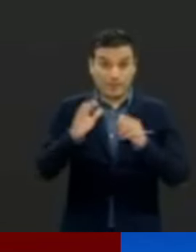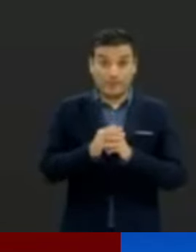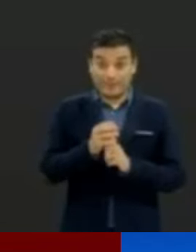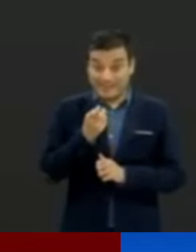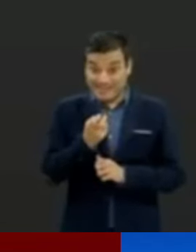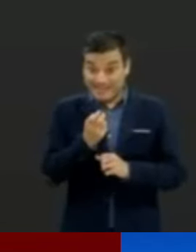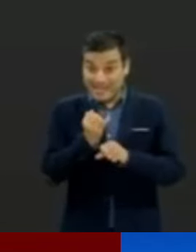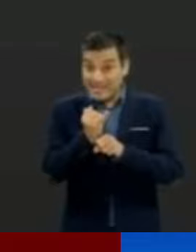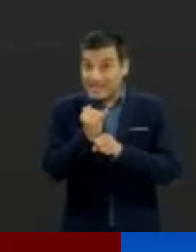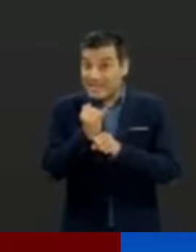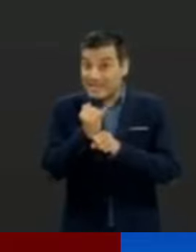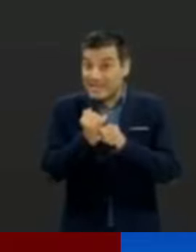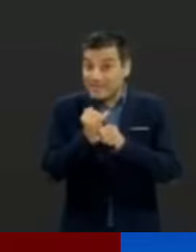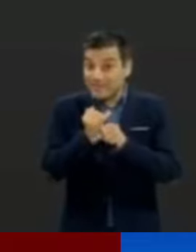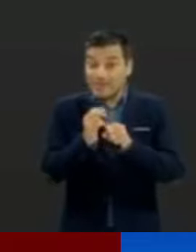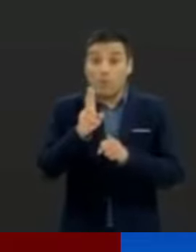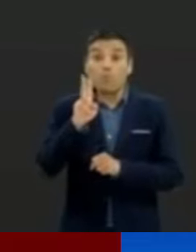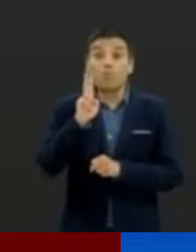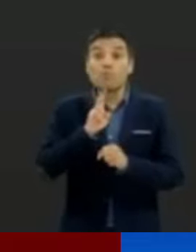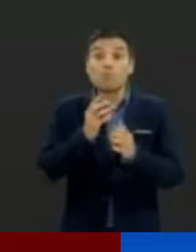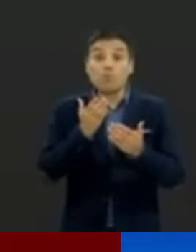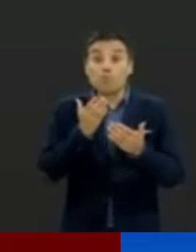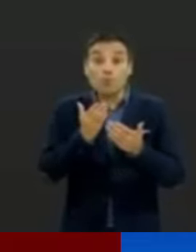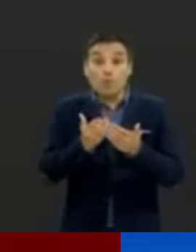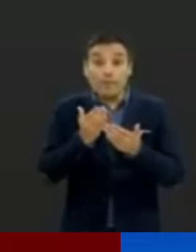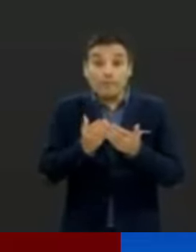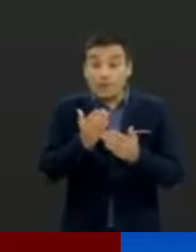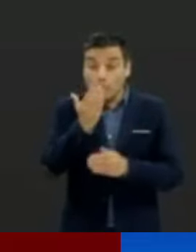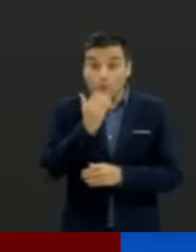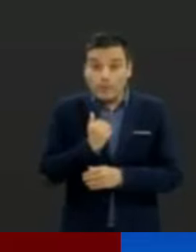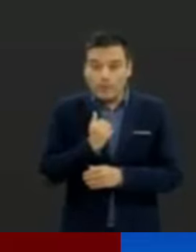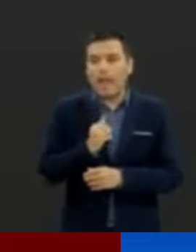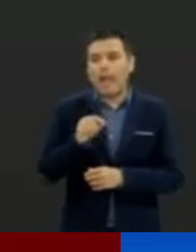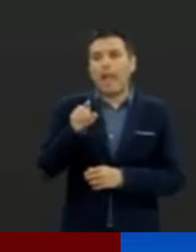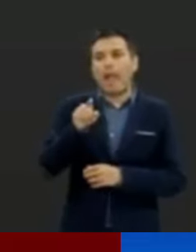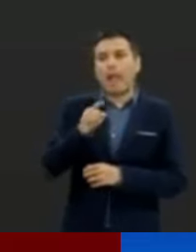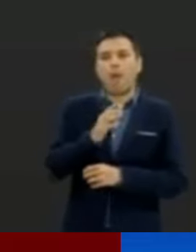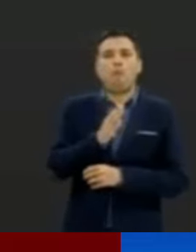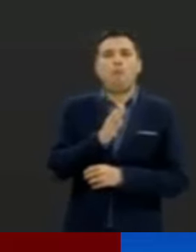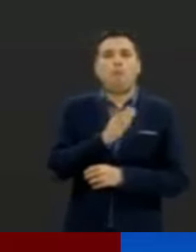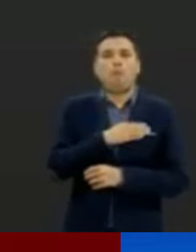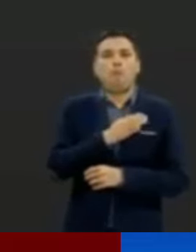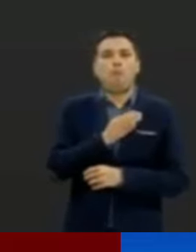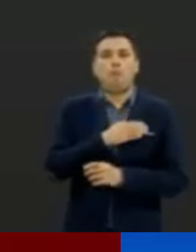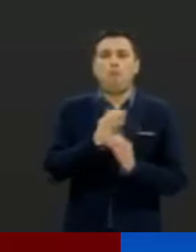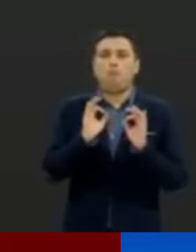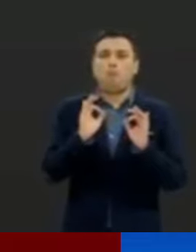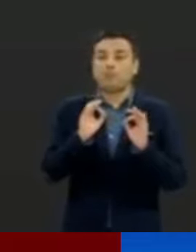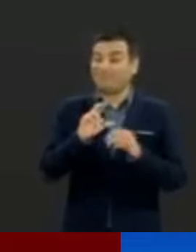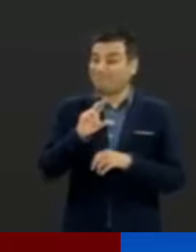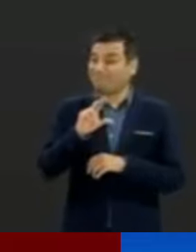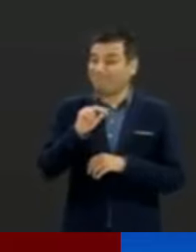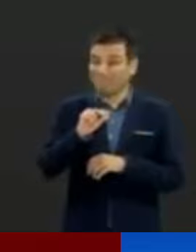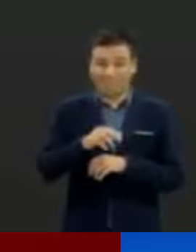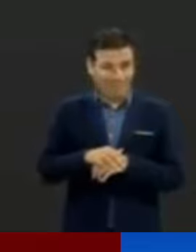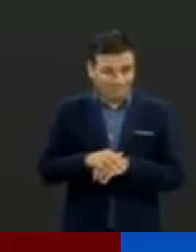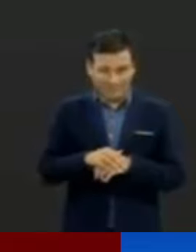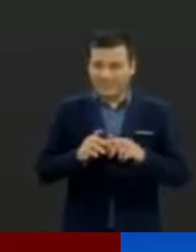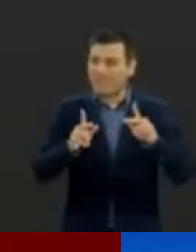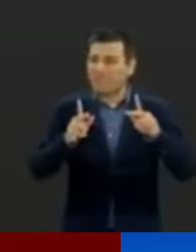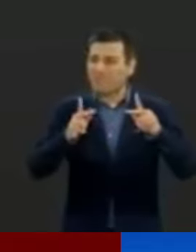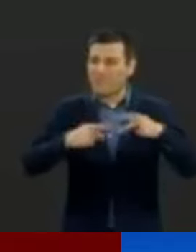expediente administrativo no limpia trayectorias políticas ni borra responsabilidades éticas, ni borra la memoria